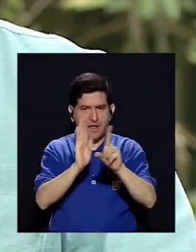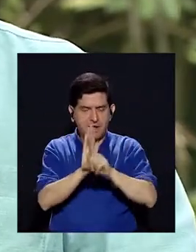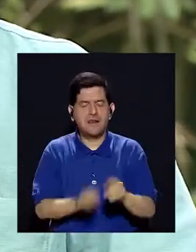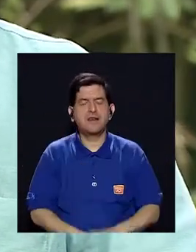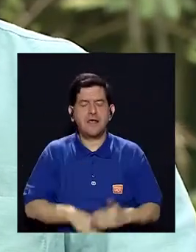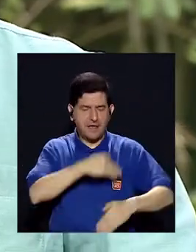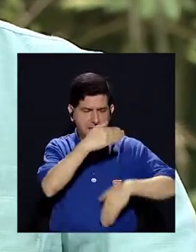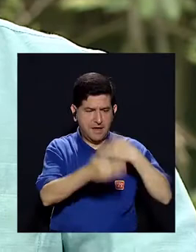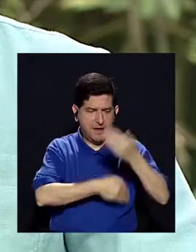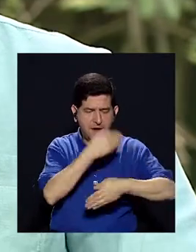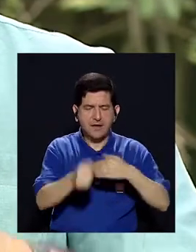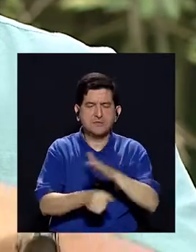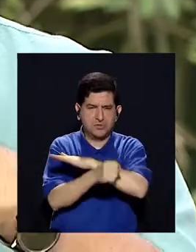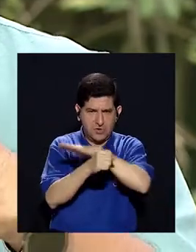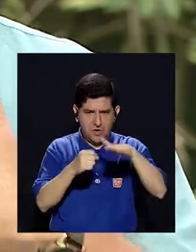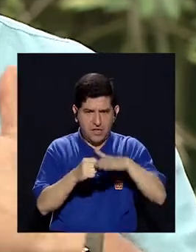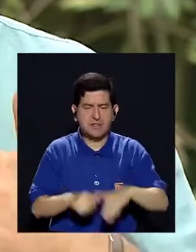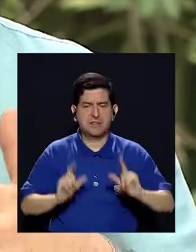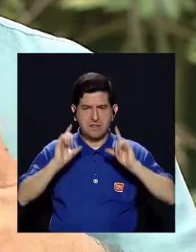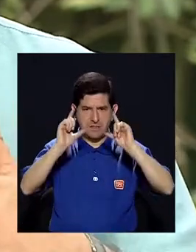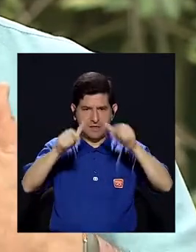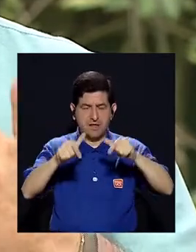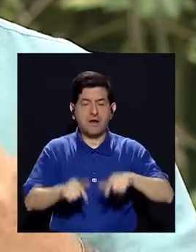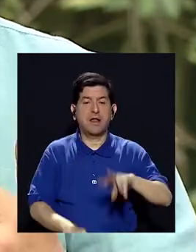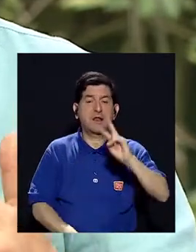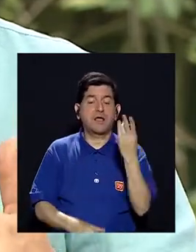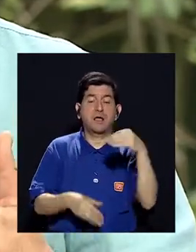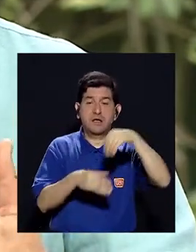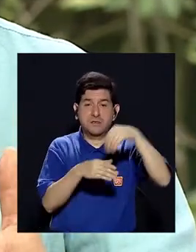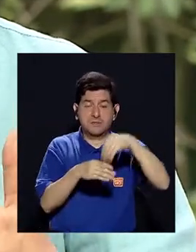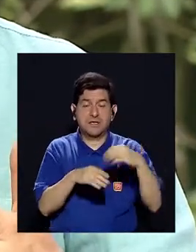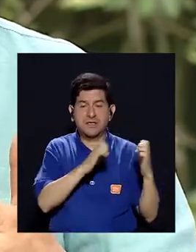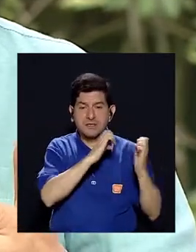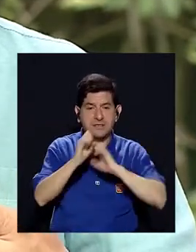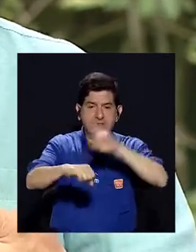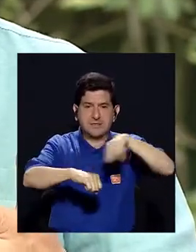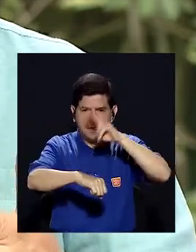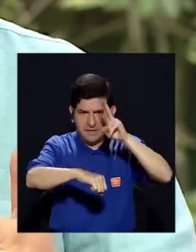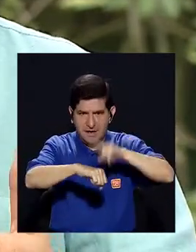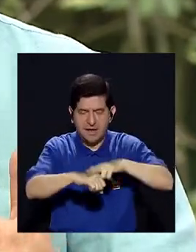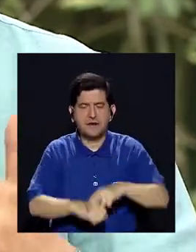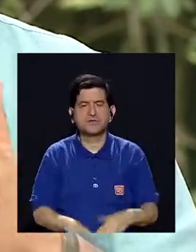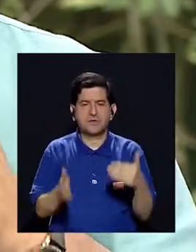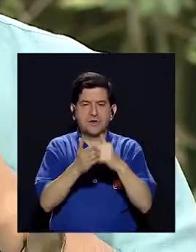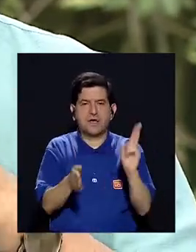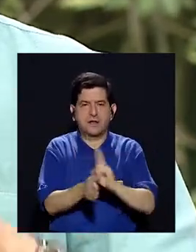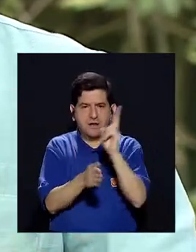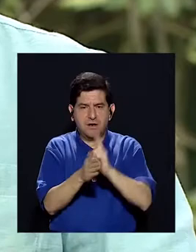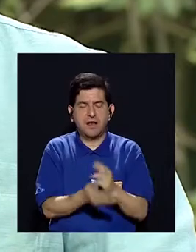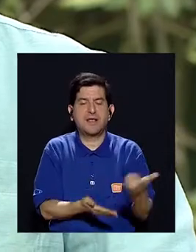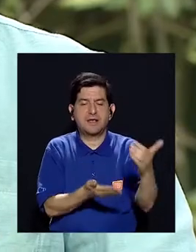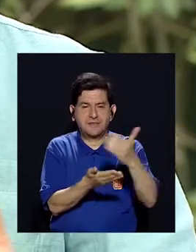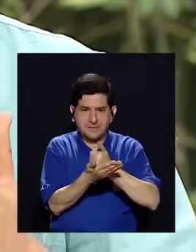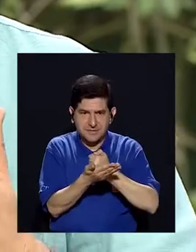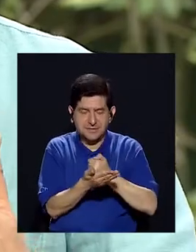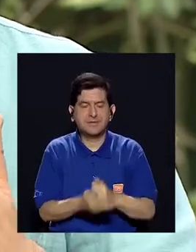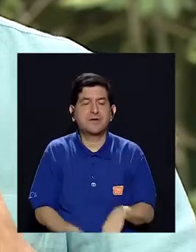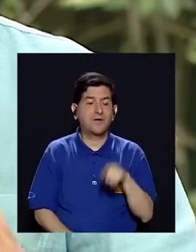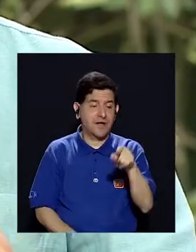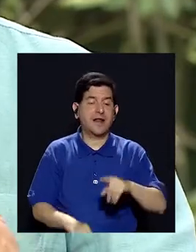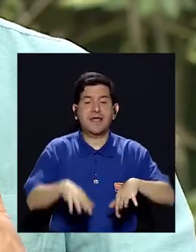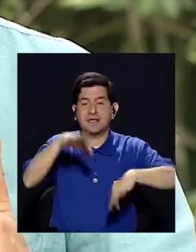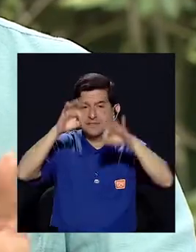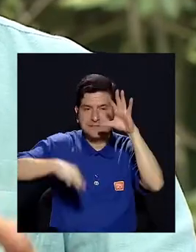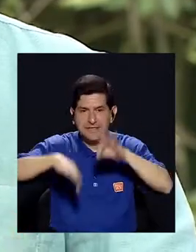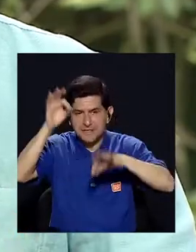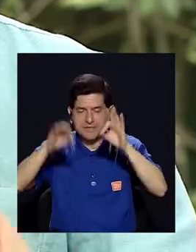para la Gestión Integral de Residuos, y en esa segundo componente, la Estrategia Nacional de Reciclaje, se da la recolección selectiva. ¿Qué